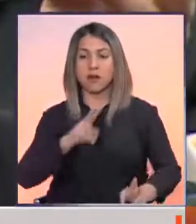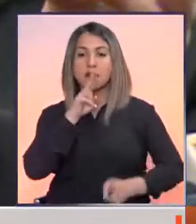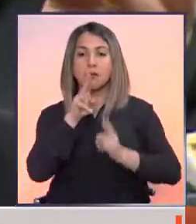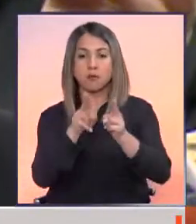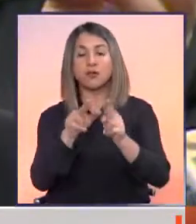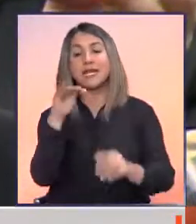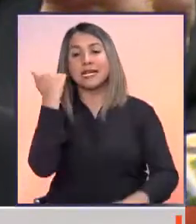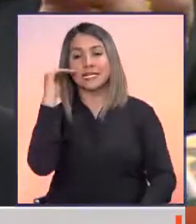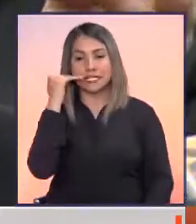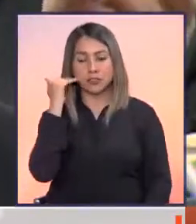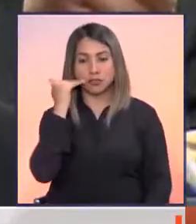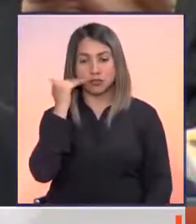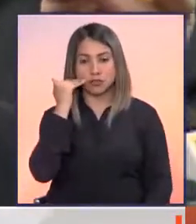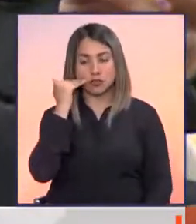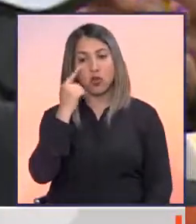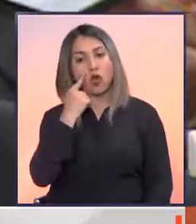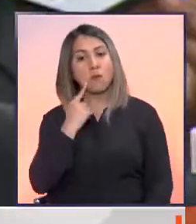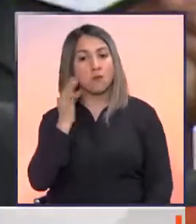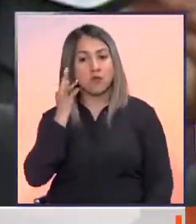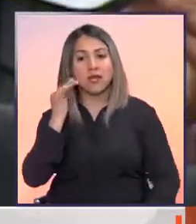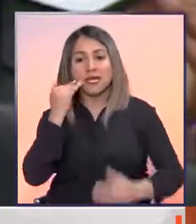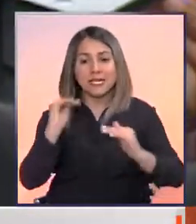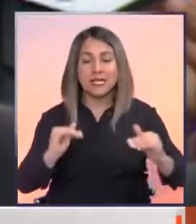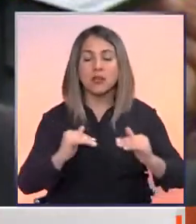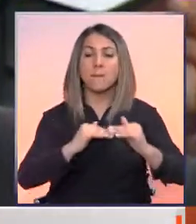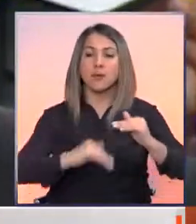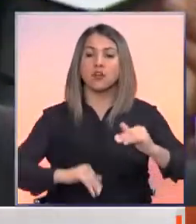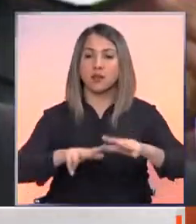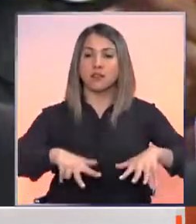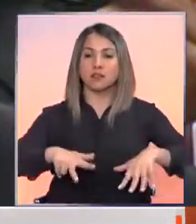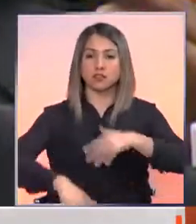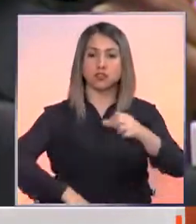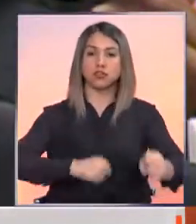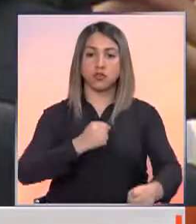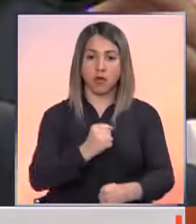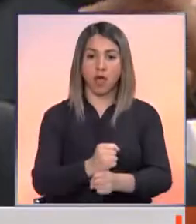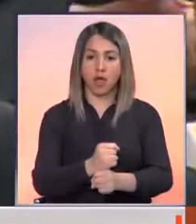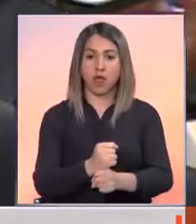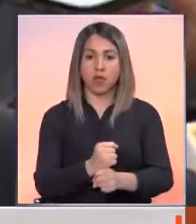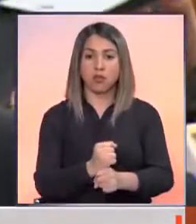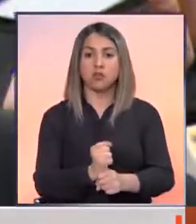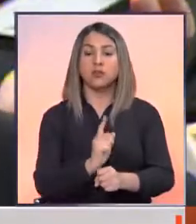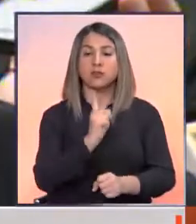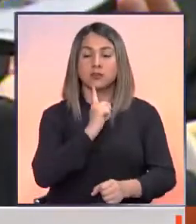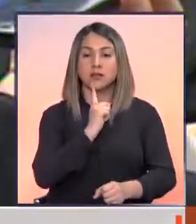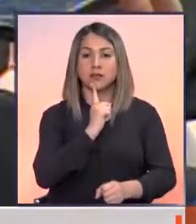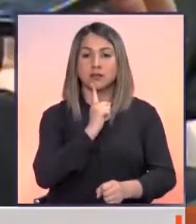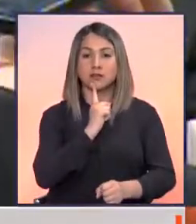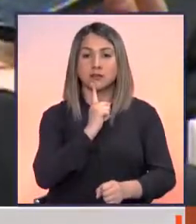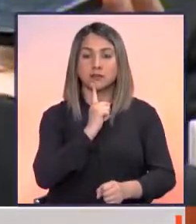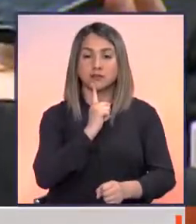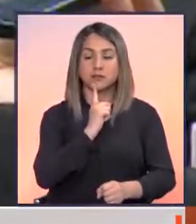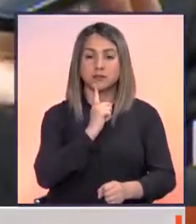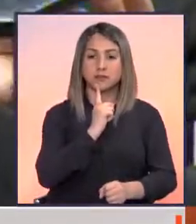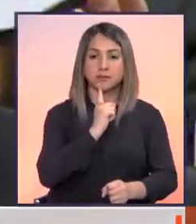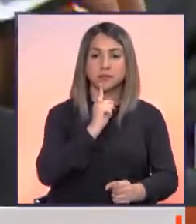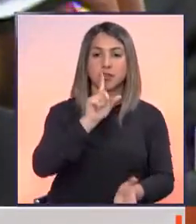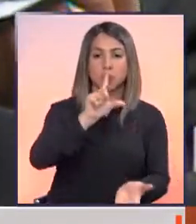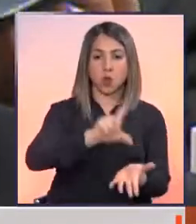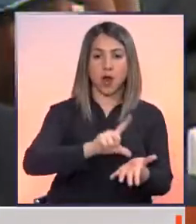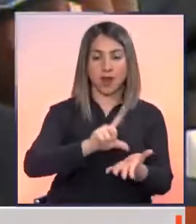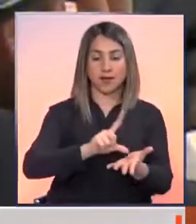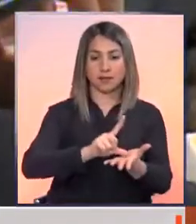niños o niñas menores de 18 años que se encuentran o que ocurrieron en recintos